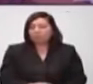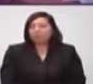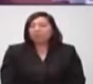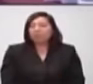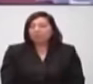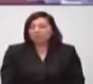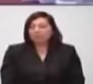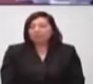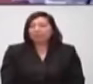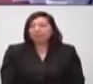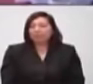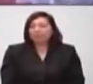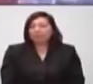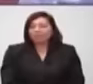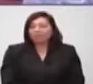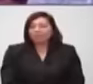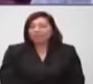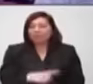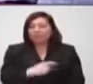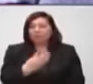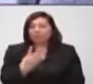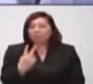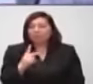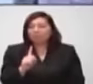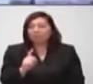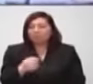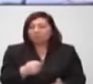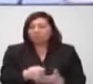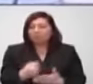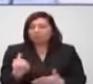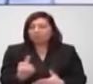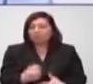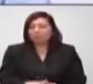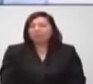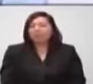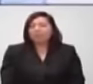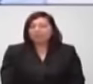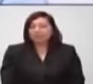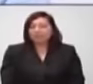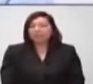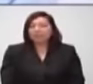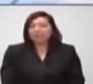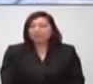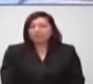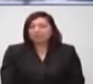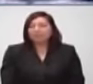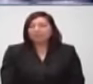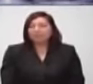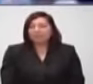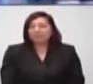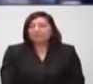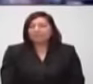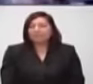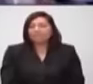usted? Efectivamente. Y esos 142 millones de dólares lo pagamos todos los usuarios,